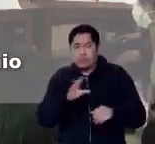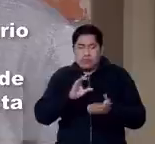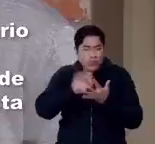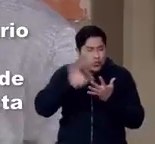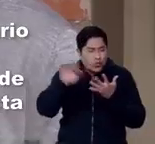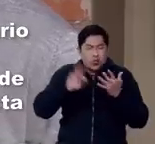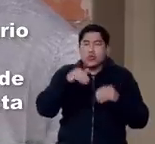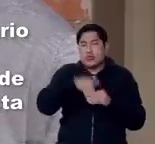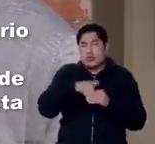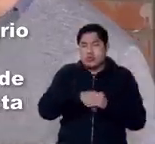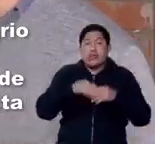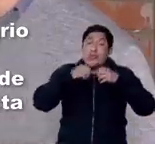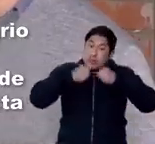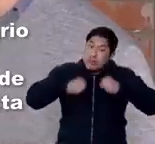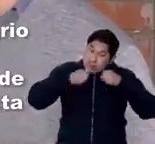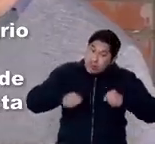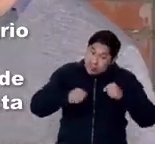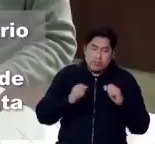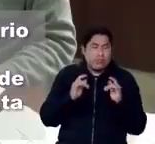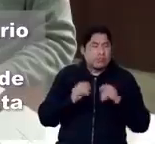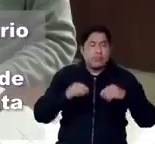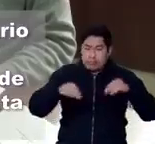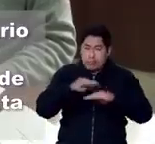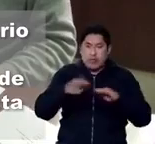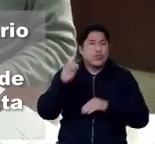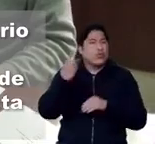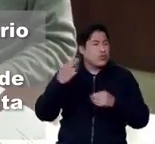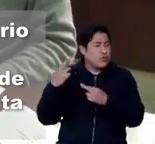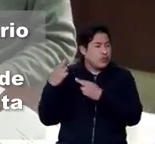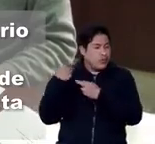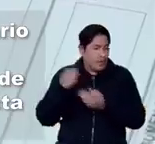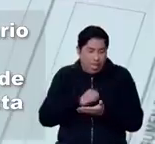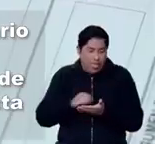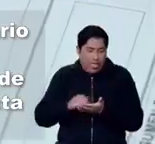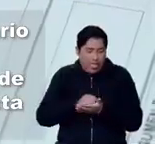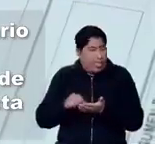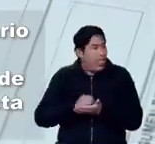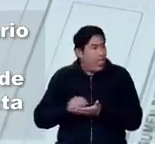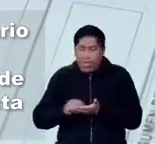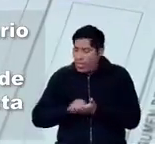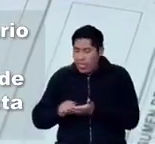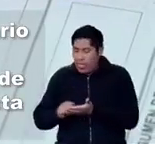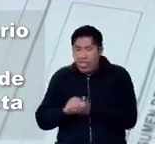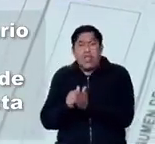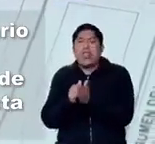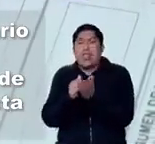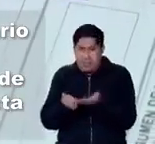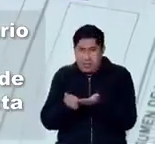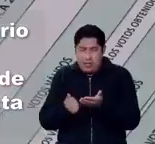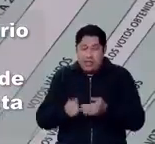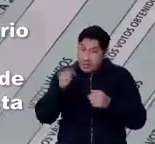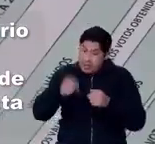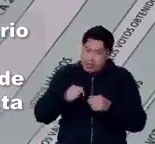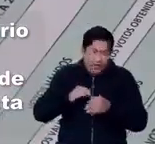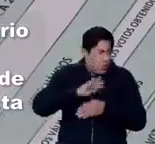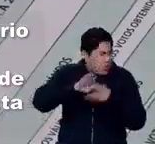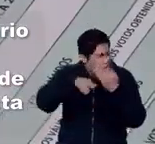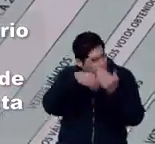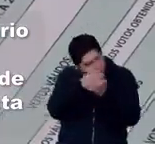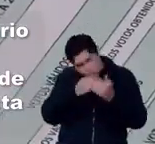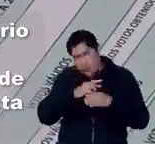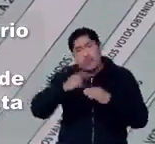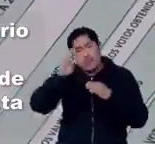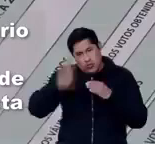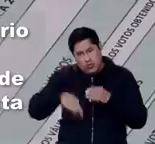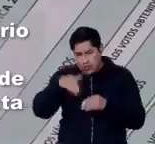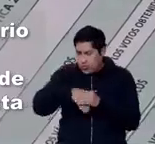votos. La secretaria o secretario de mesa es el único responsable del llenado de la hoja de trabajo y el acta electoral. Ahí se registran los